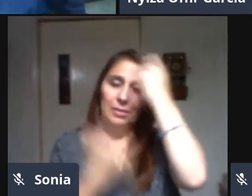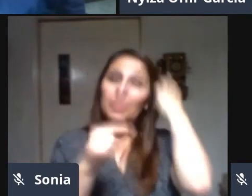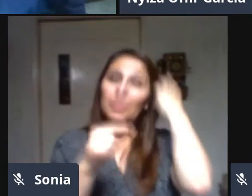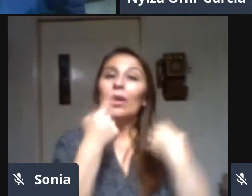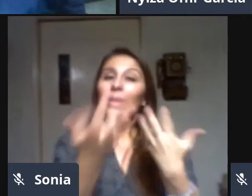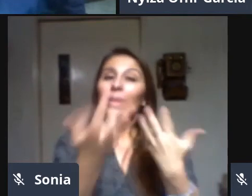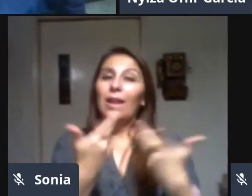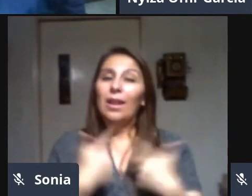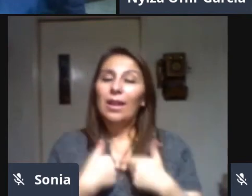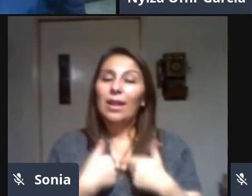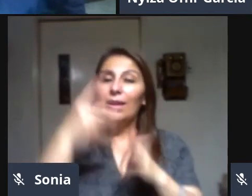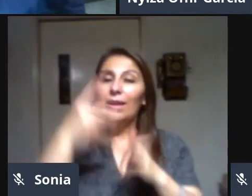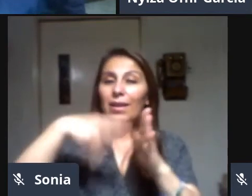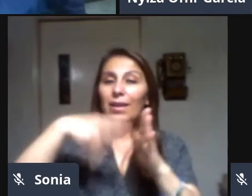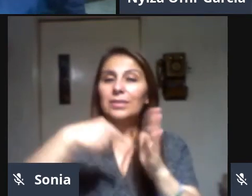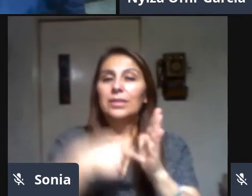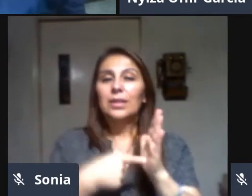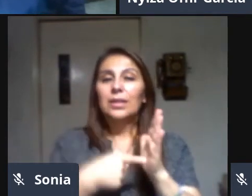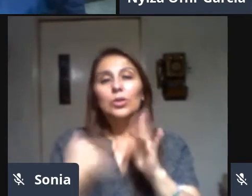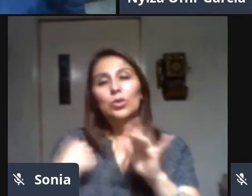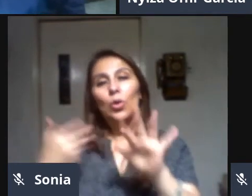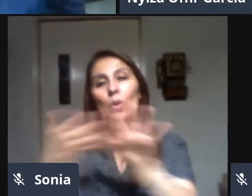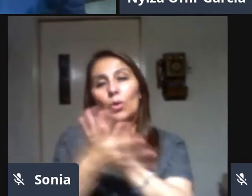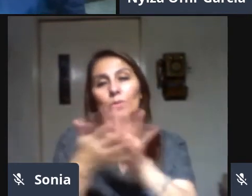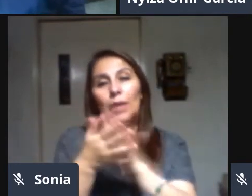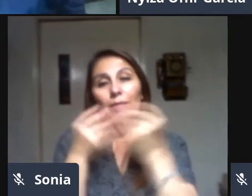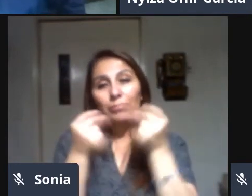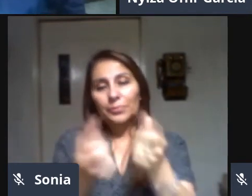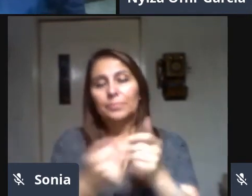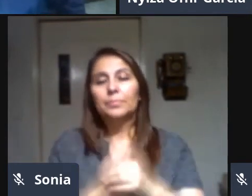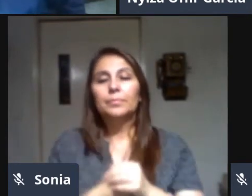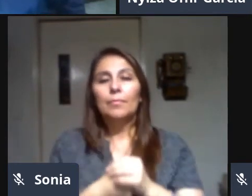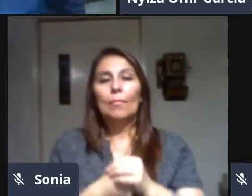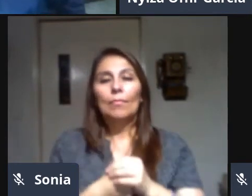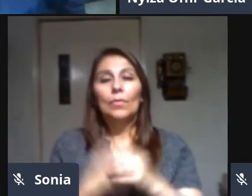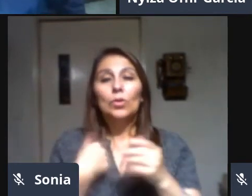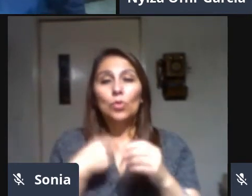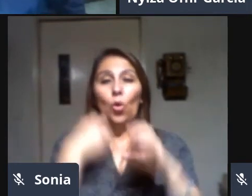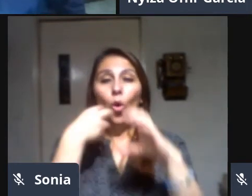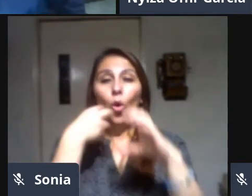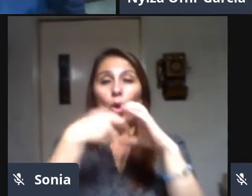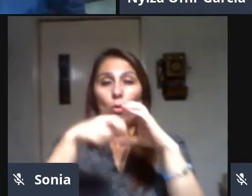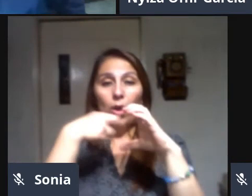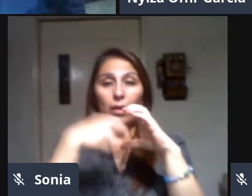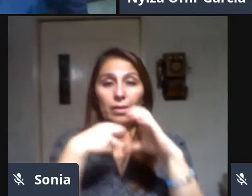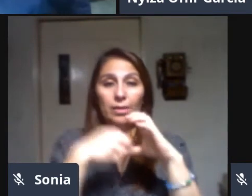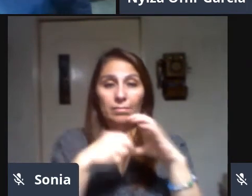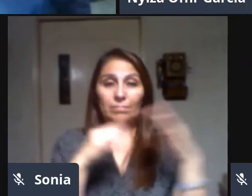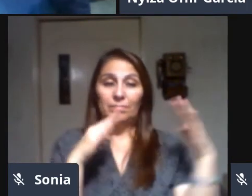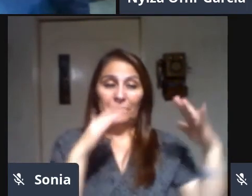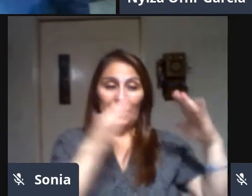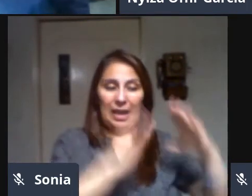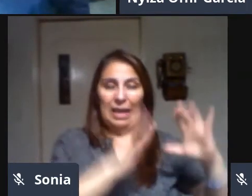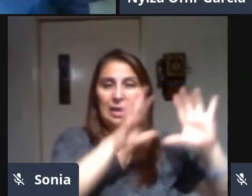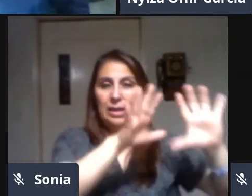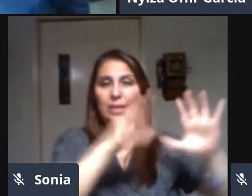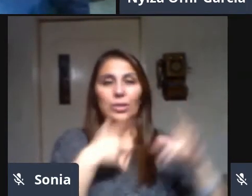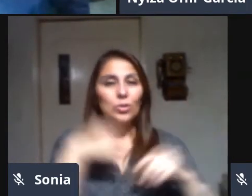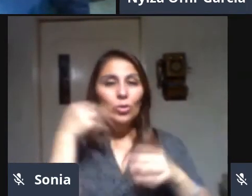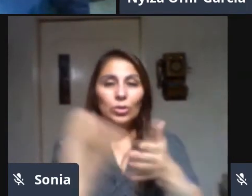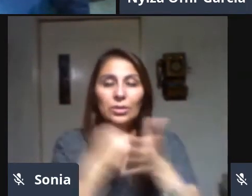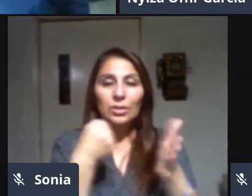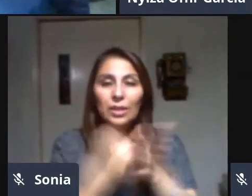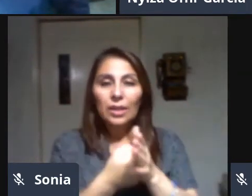federico y les voy a contar rápidamente algo yo sí tengo un jardín infantil entonces yo siempre ha intentado tener los articulados a